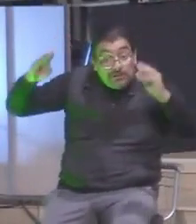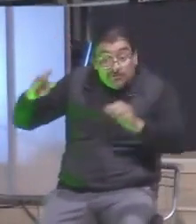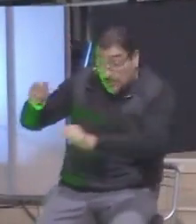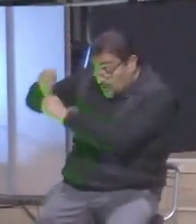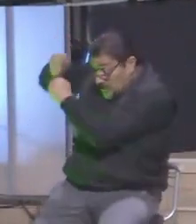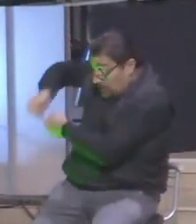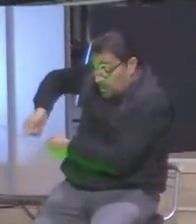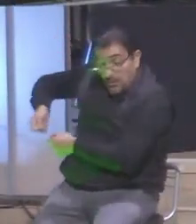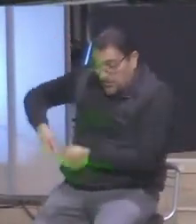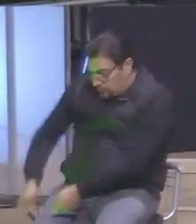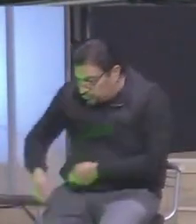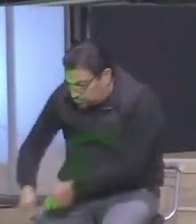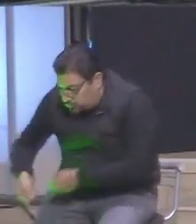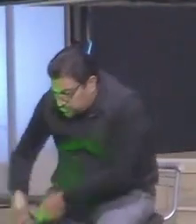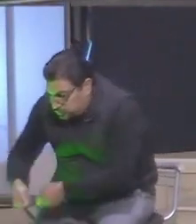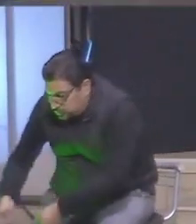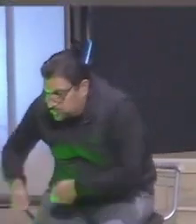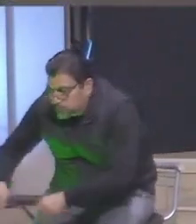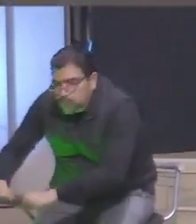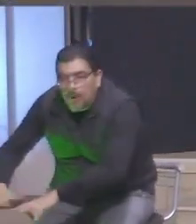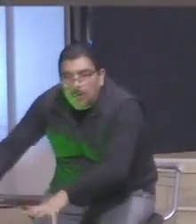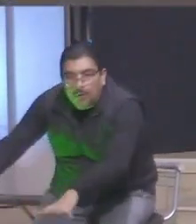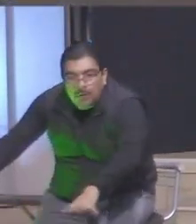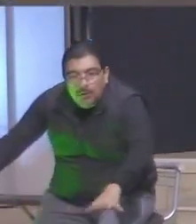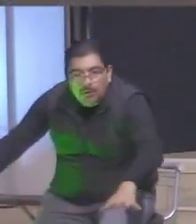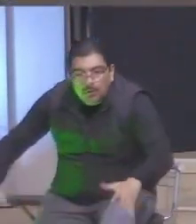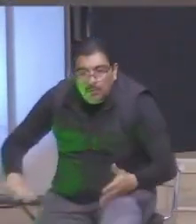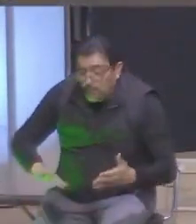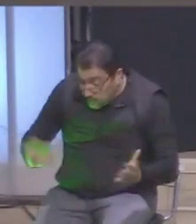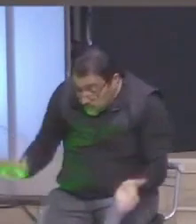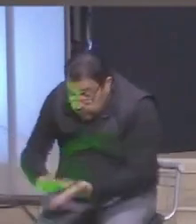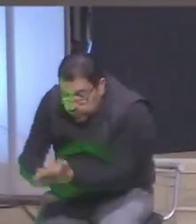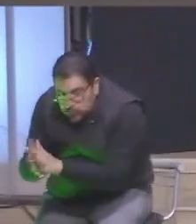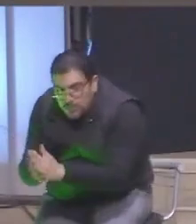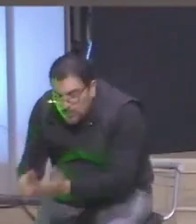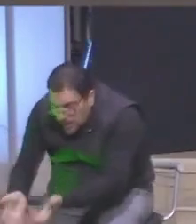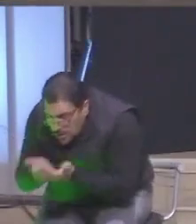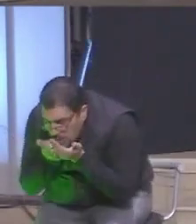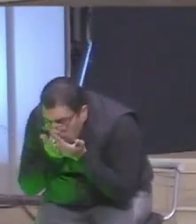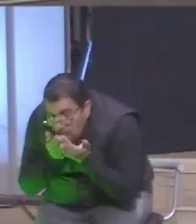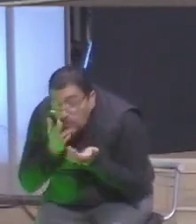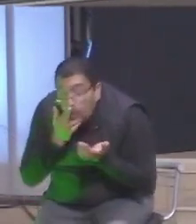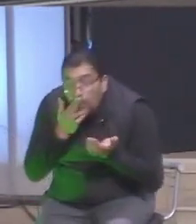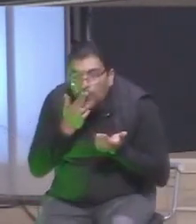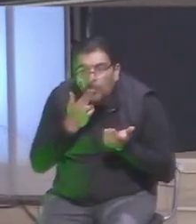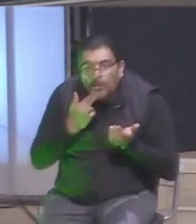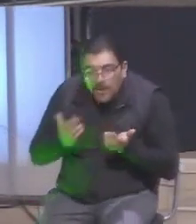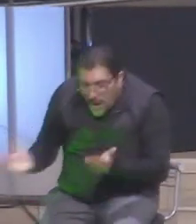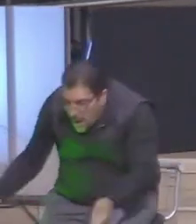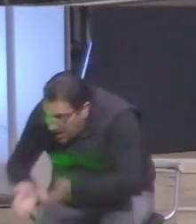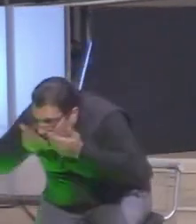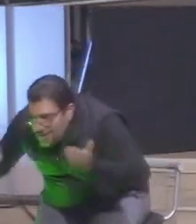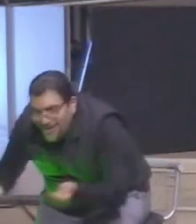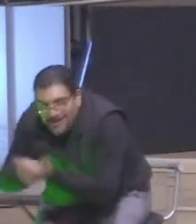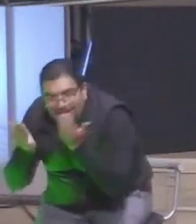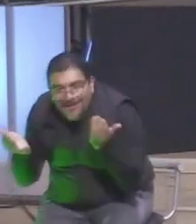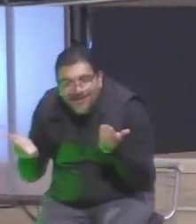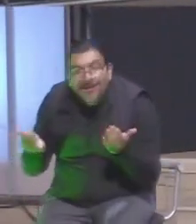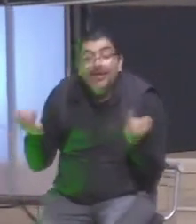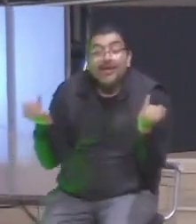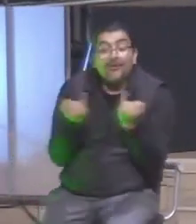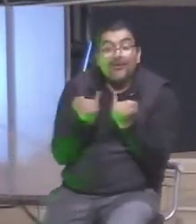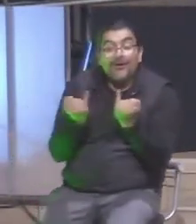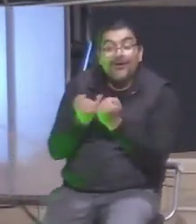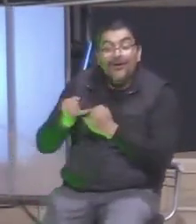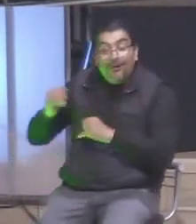y endulzó el agua y aquí Dios hace lo mismo el varón de Dios dónde cayó ahí cortó un palo y lo